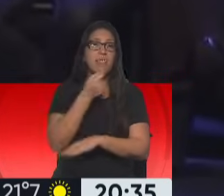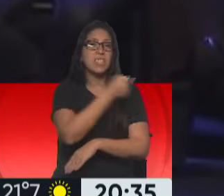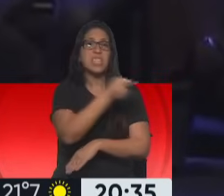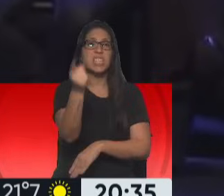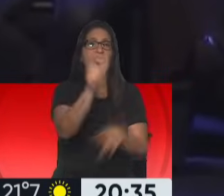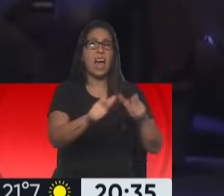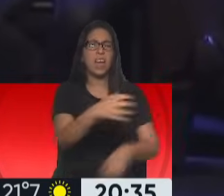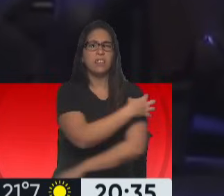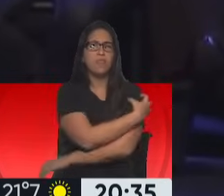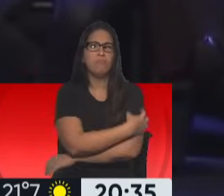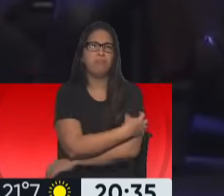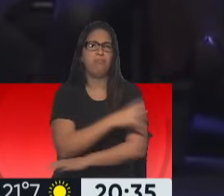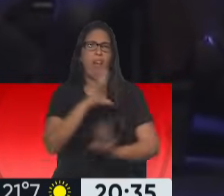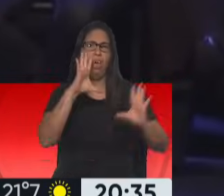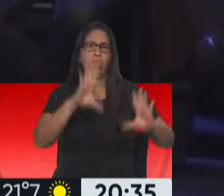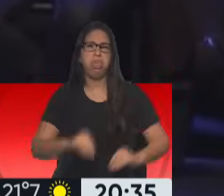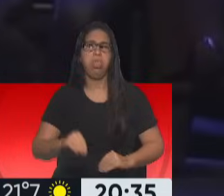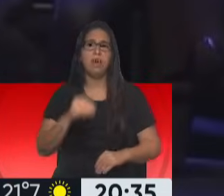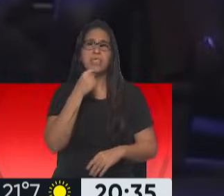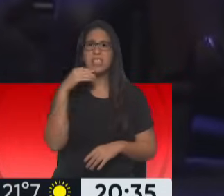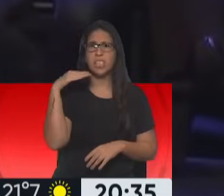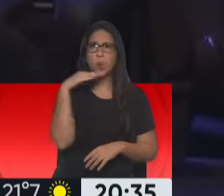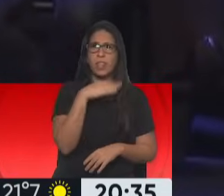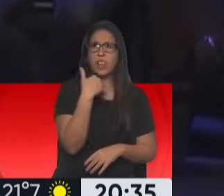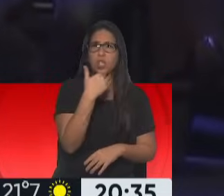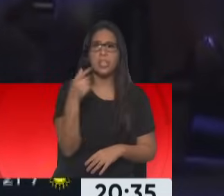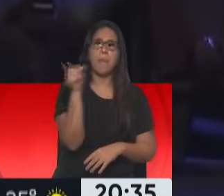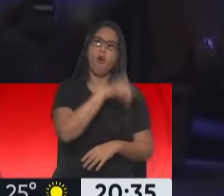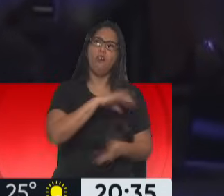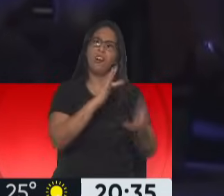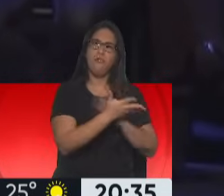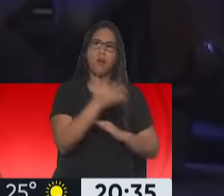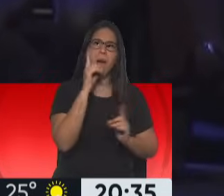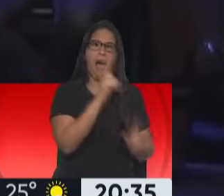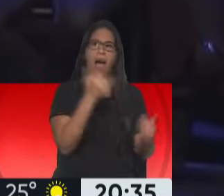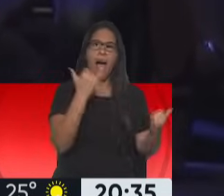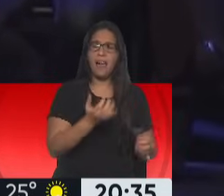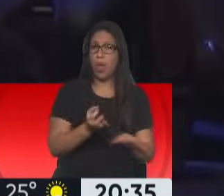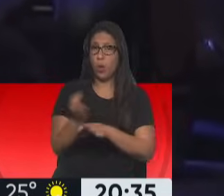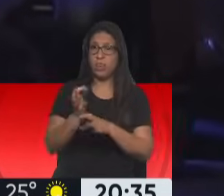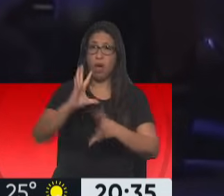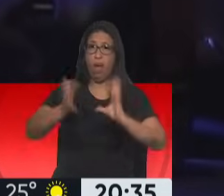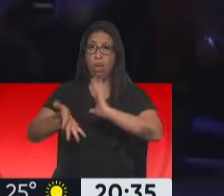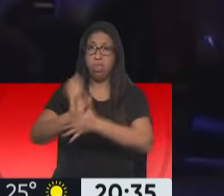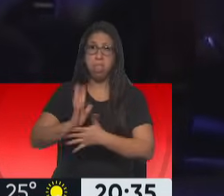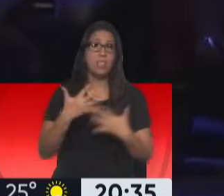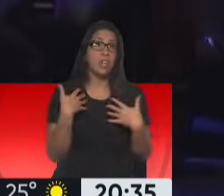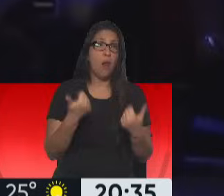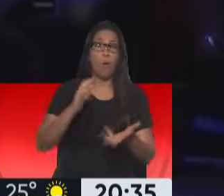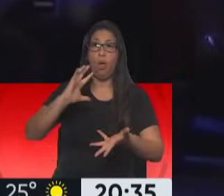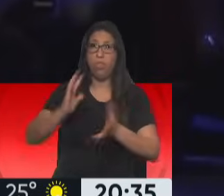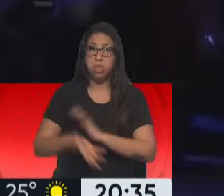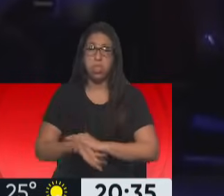miserable, si la gente no sabe que existe una alternativa al deterioro permanente de la educación, de la salud y de